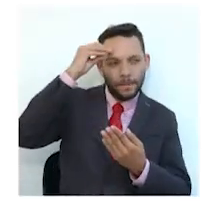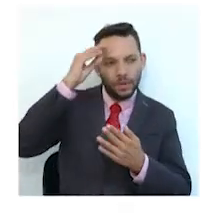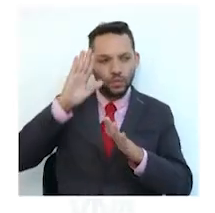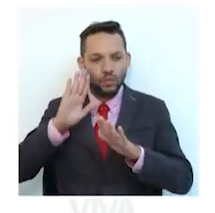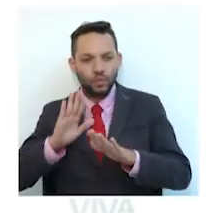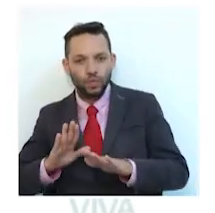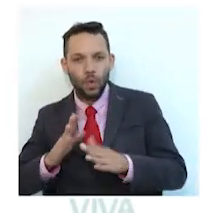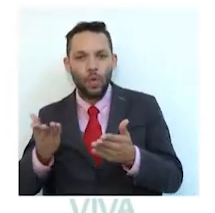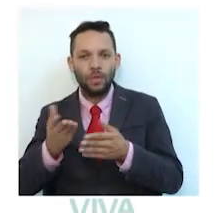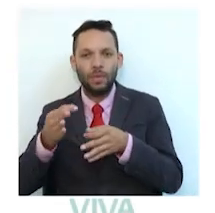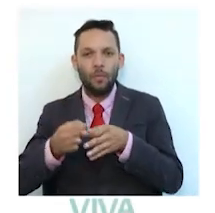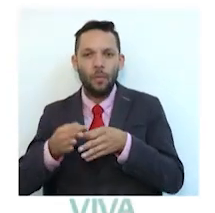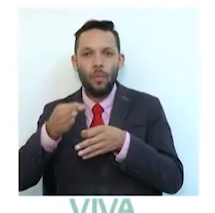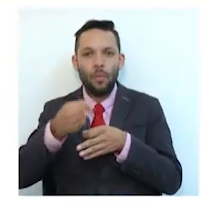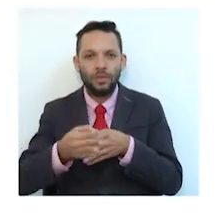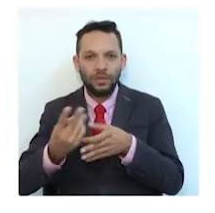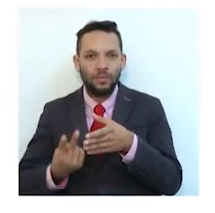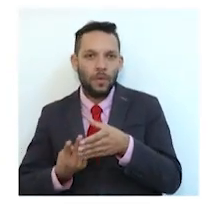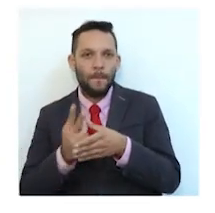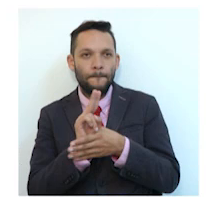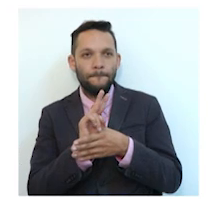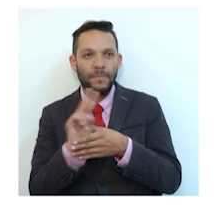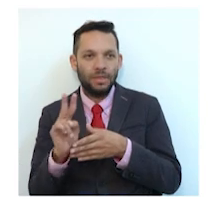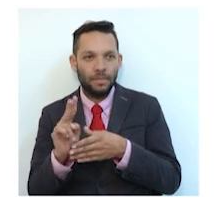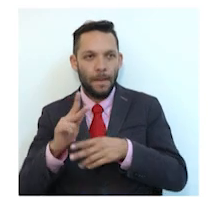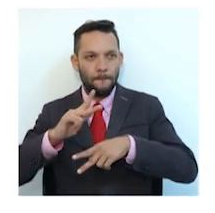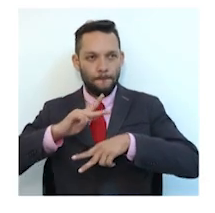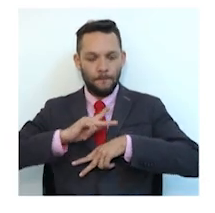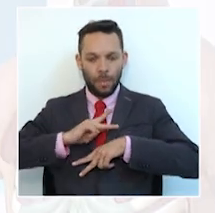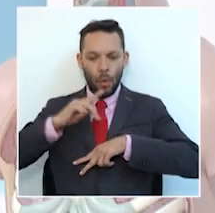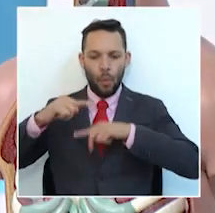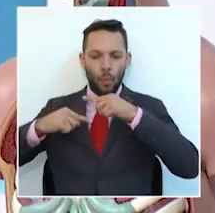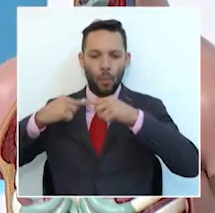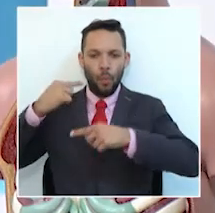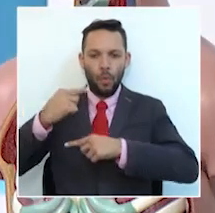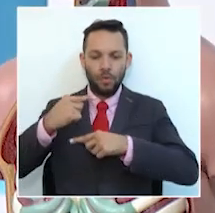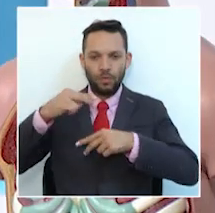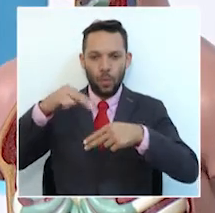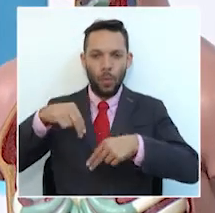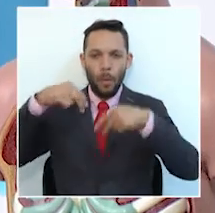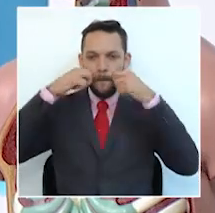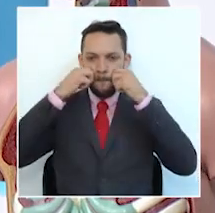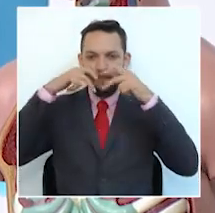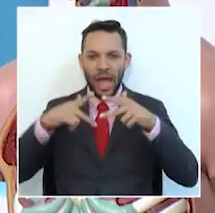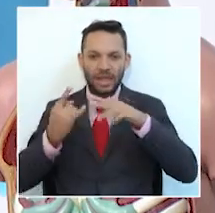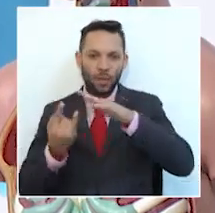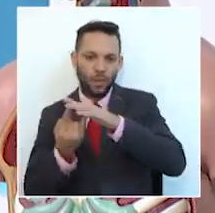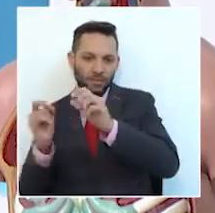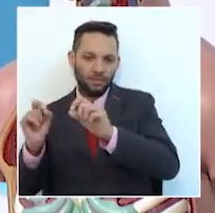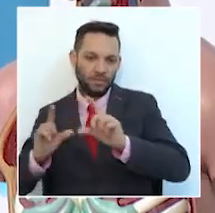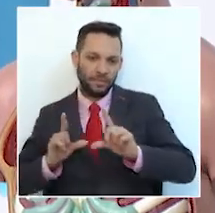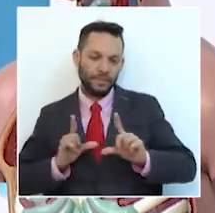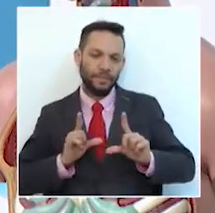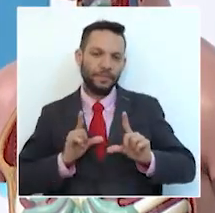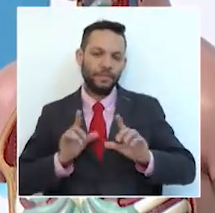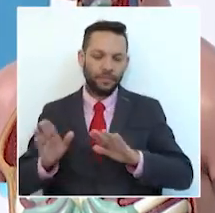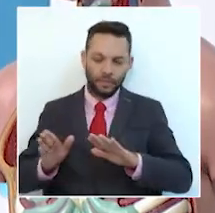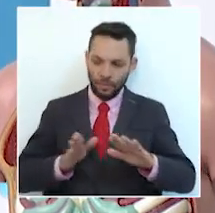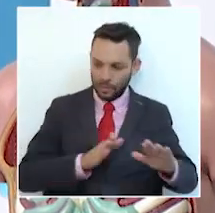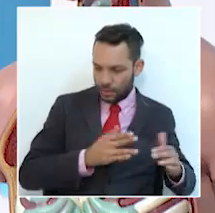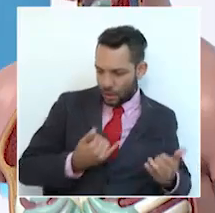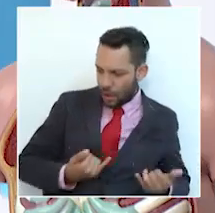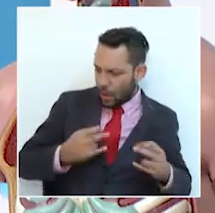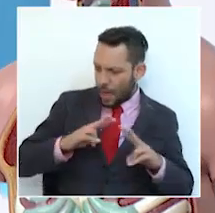y villamaría patrimonio unesco de la humanidad bueno entonces vamos a entrar en el tema ya de